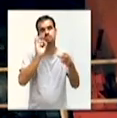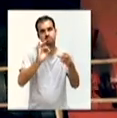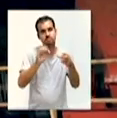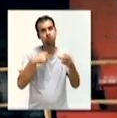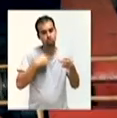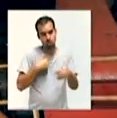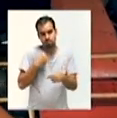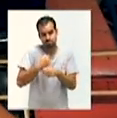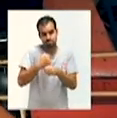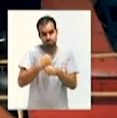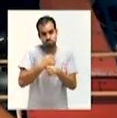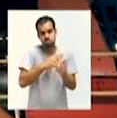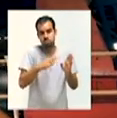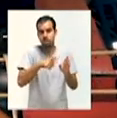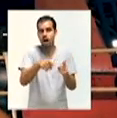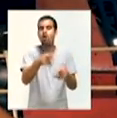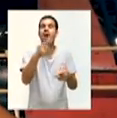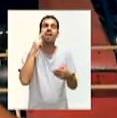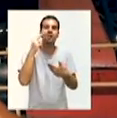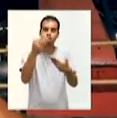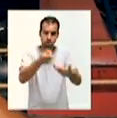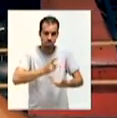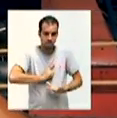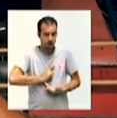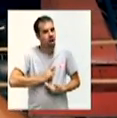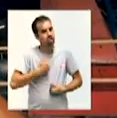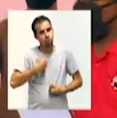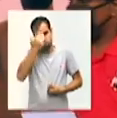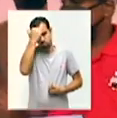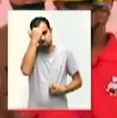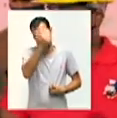haberme tenido en cuenta para este reconocimiento.